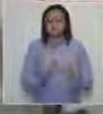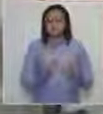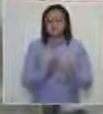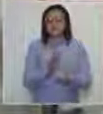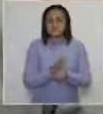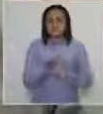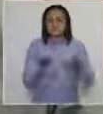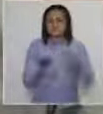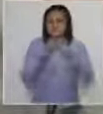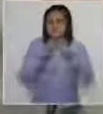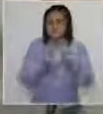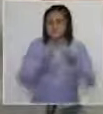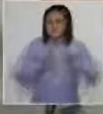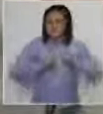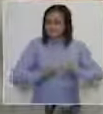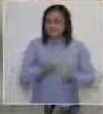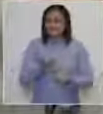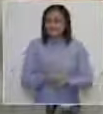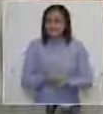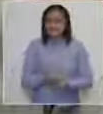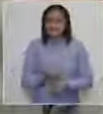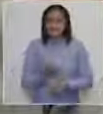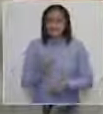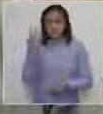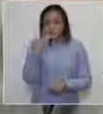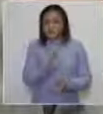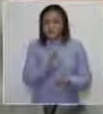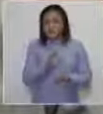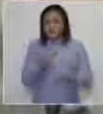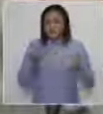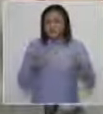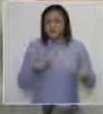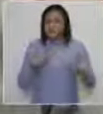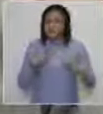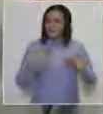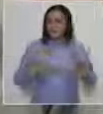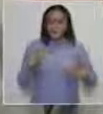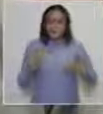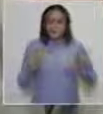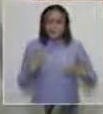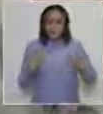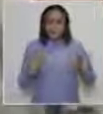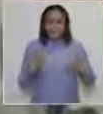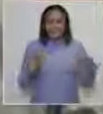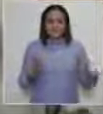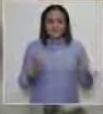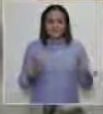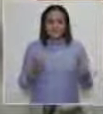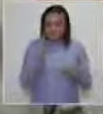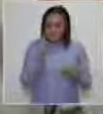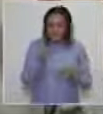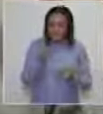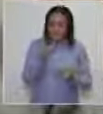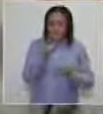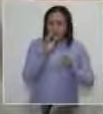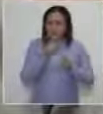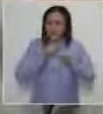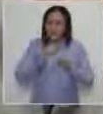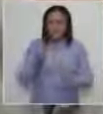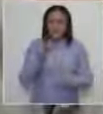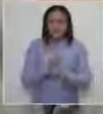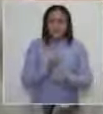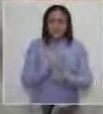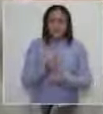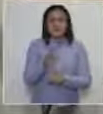este gran arranque. Es en verdad un arranque espectacular, la gente muy contenta, grandes espectáculos, los stands